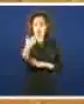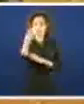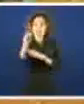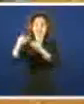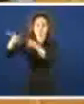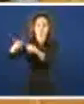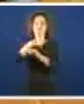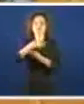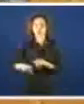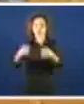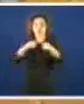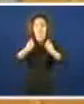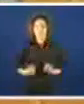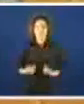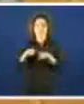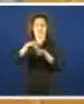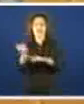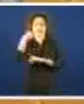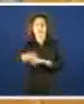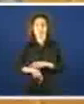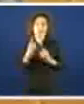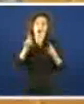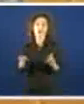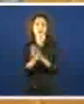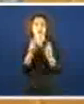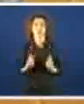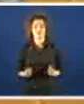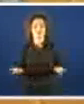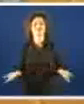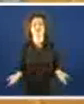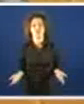podo ser un deles se sigo por este camiño. Como comprenderán,